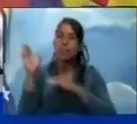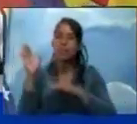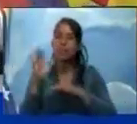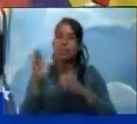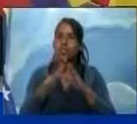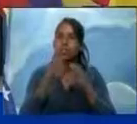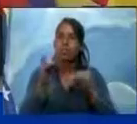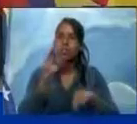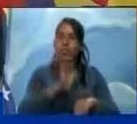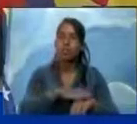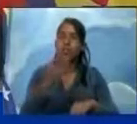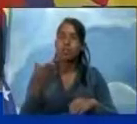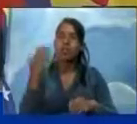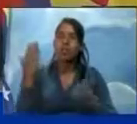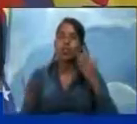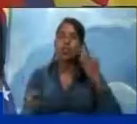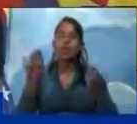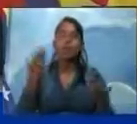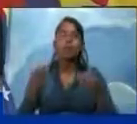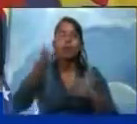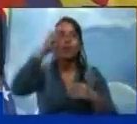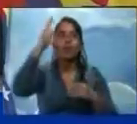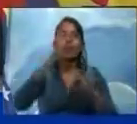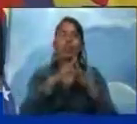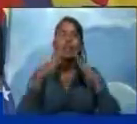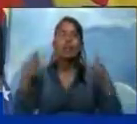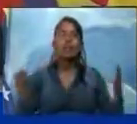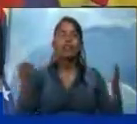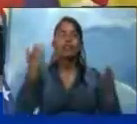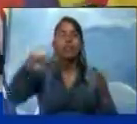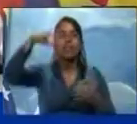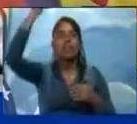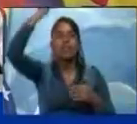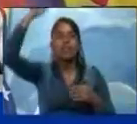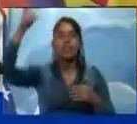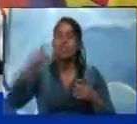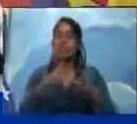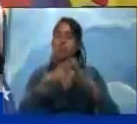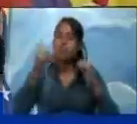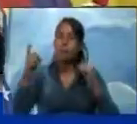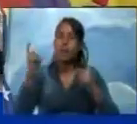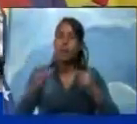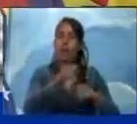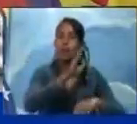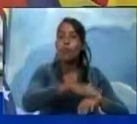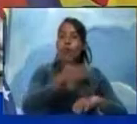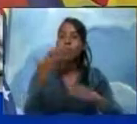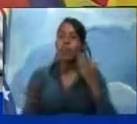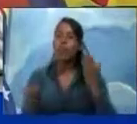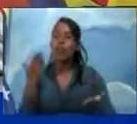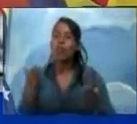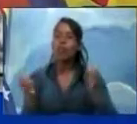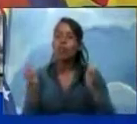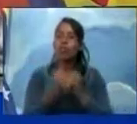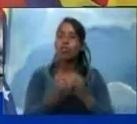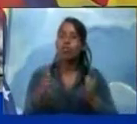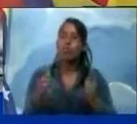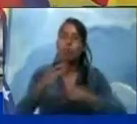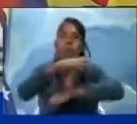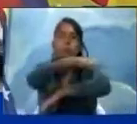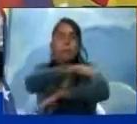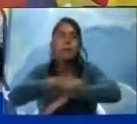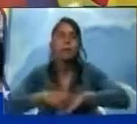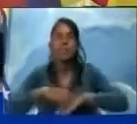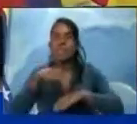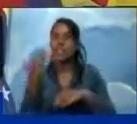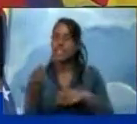ya pasaron? ¿Por qué compara Dios a esos grandes imperios? ¿Por qué los compara con bestias?